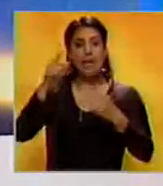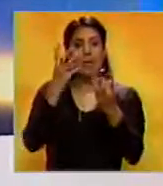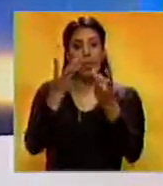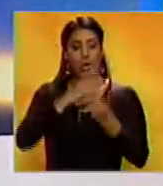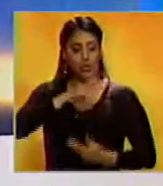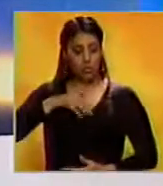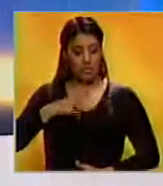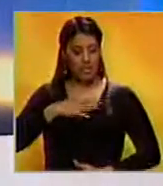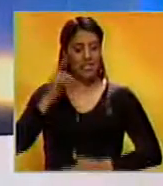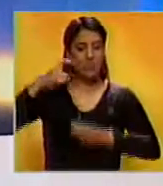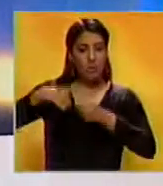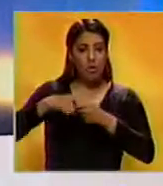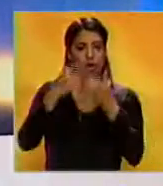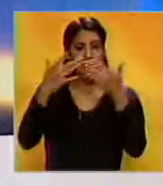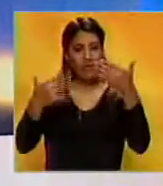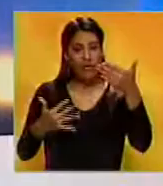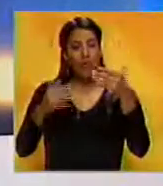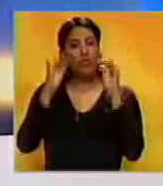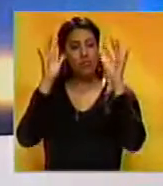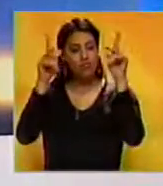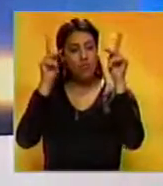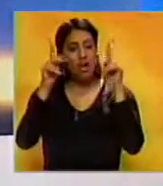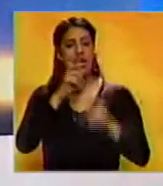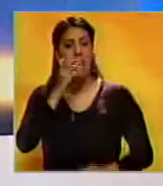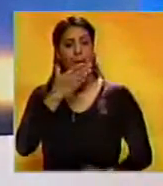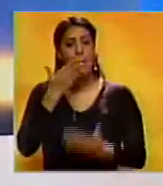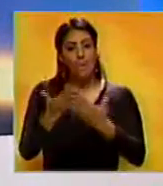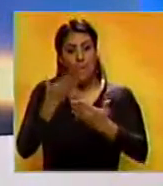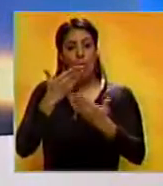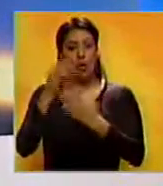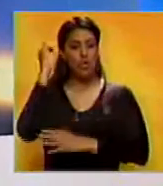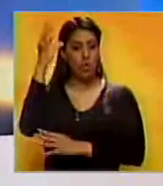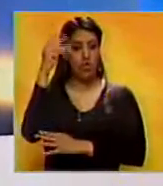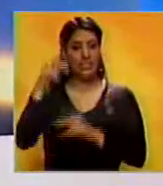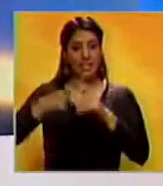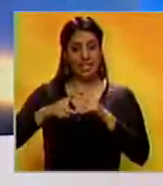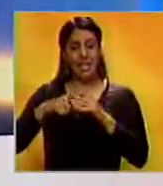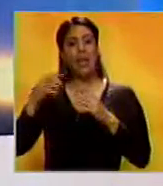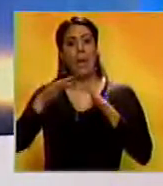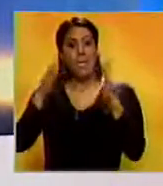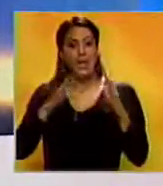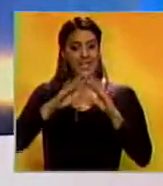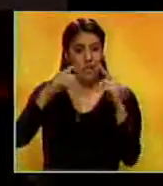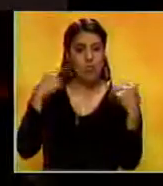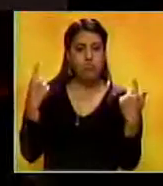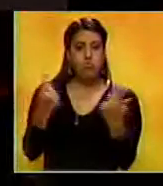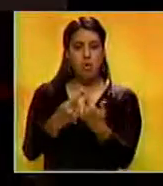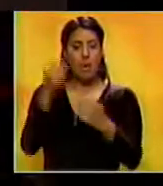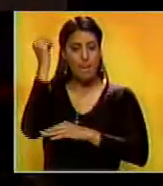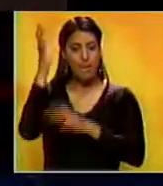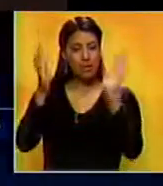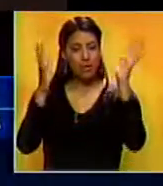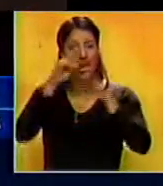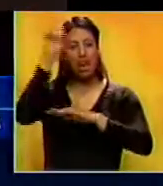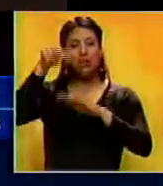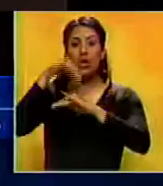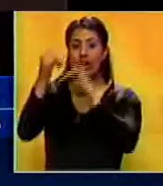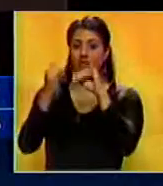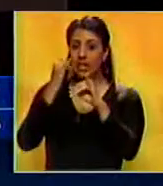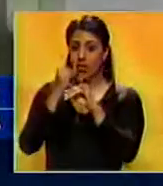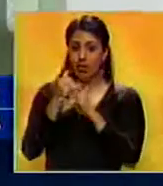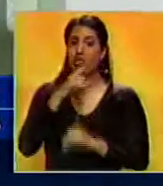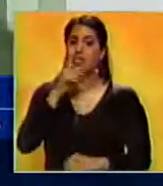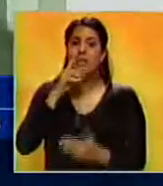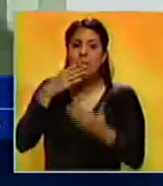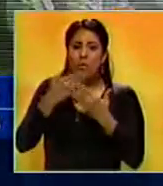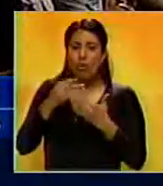Cuenta incluye una amplia gama de formatos de presentaciones, conferencias, talleres y mesas redondas. Ponentes nacionales e